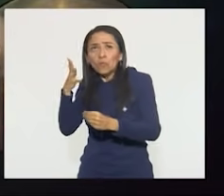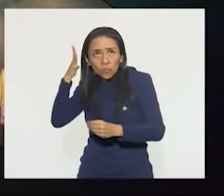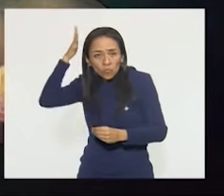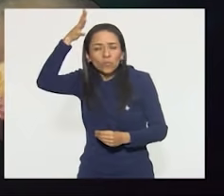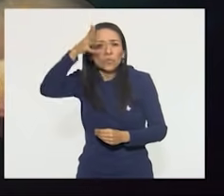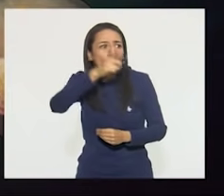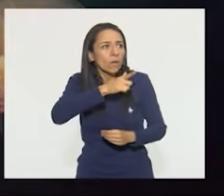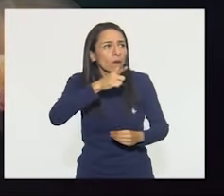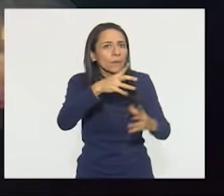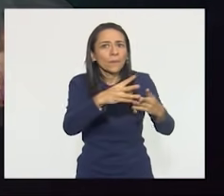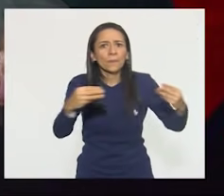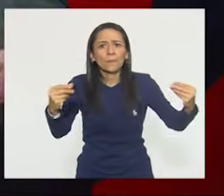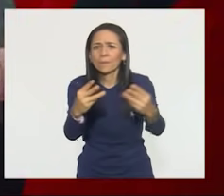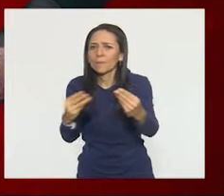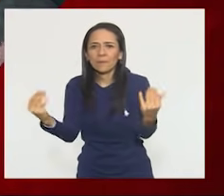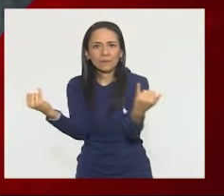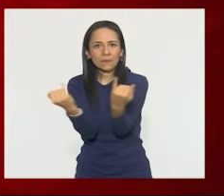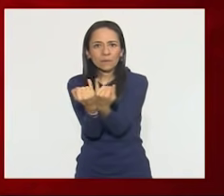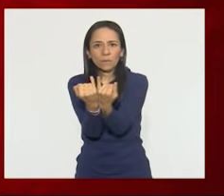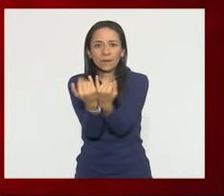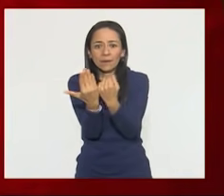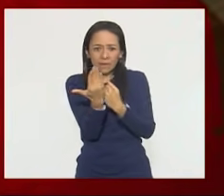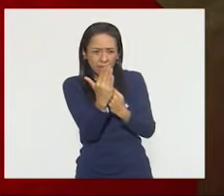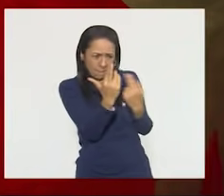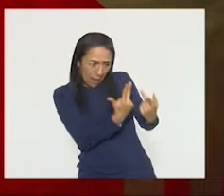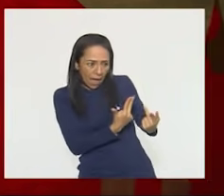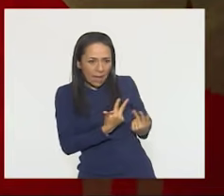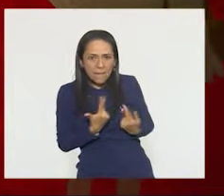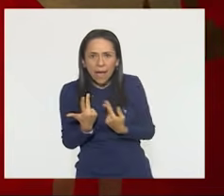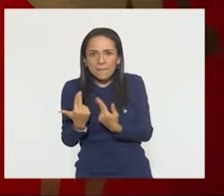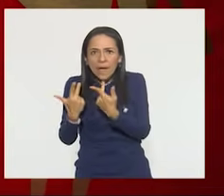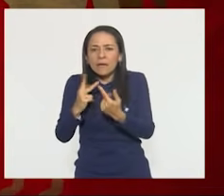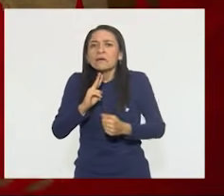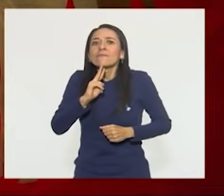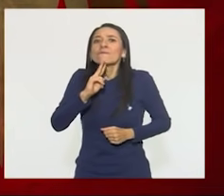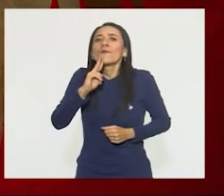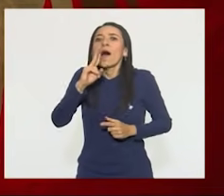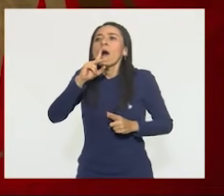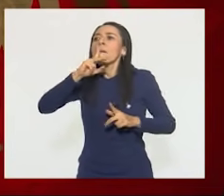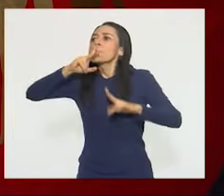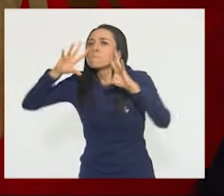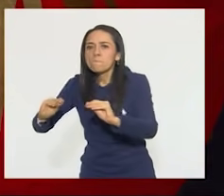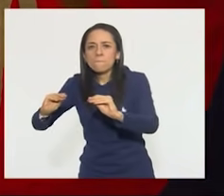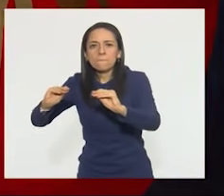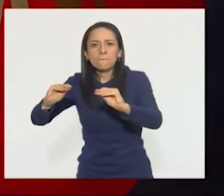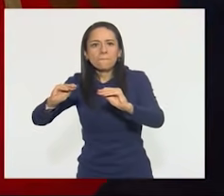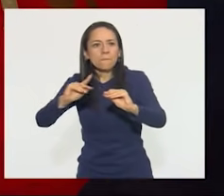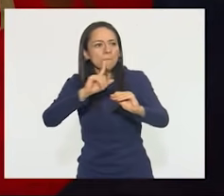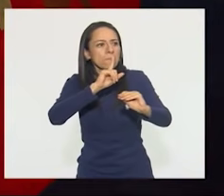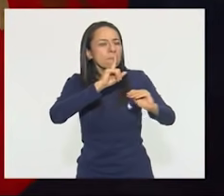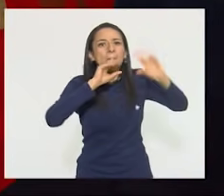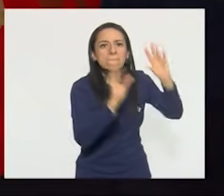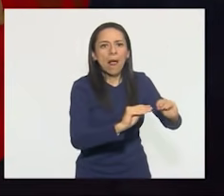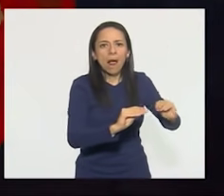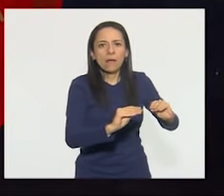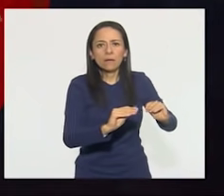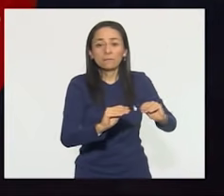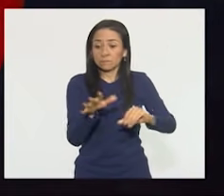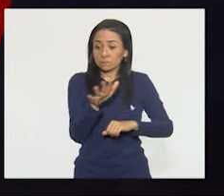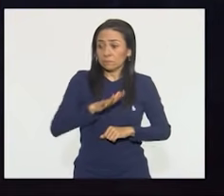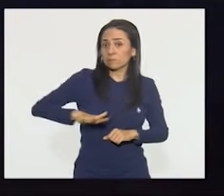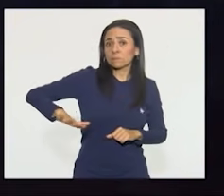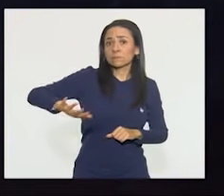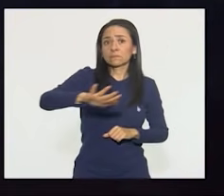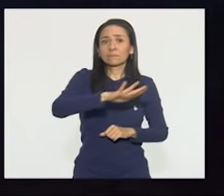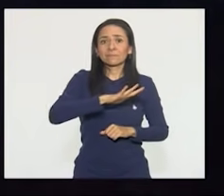nintos, eli queja acahuilot, ten zampano tezqui, pampa ayucaca molinía. Aunque más pano yaní,